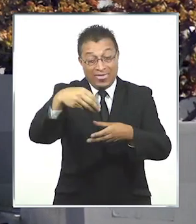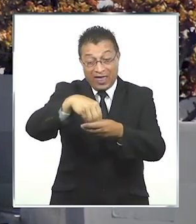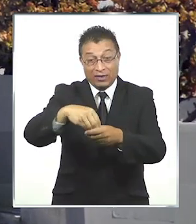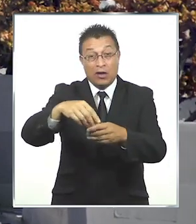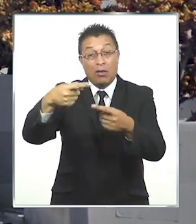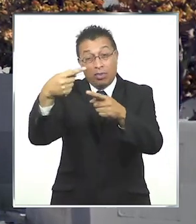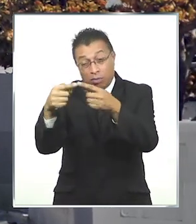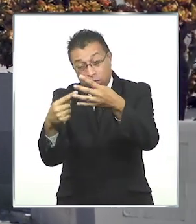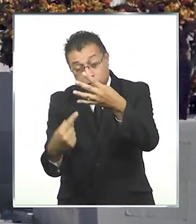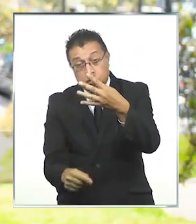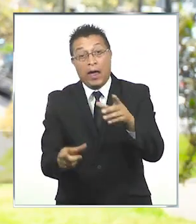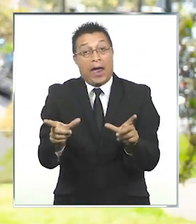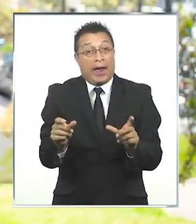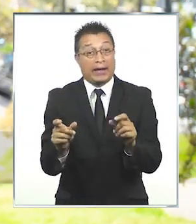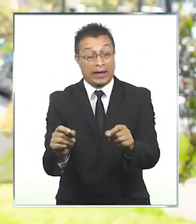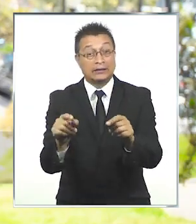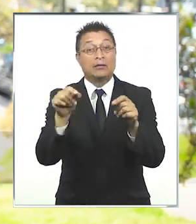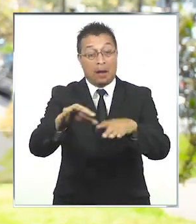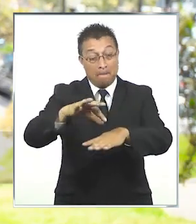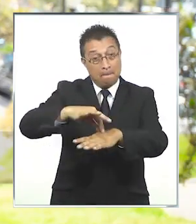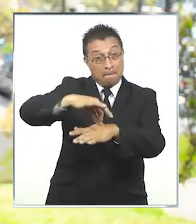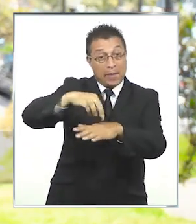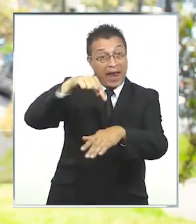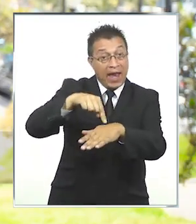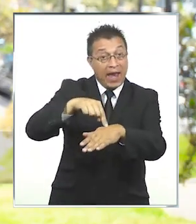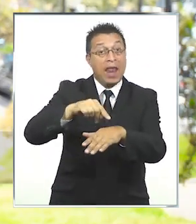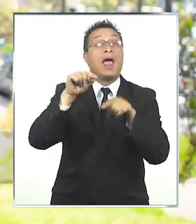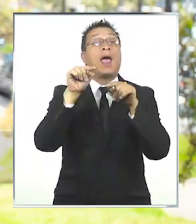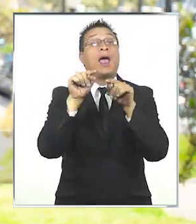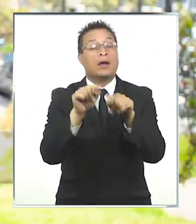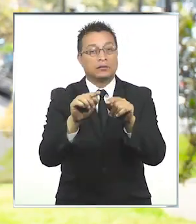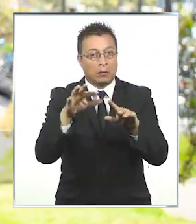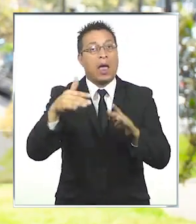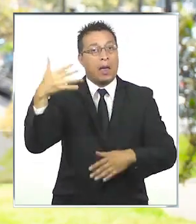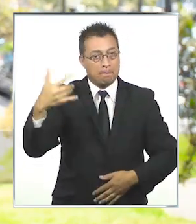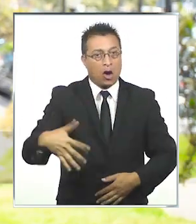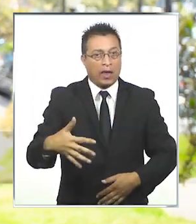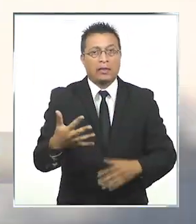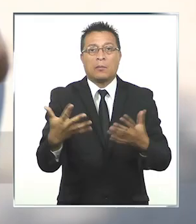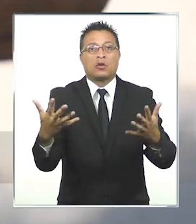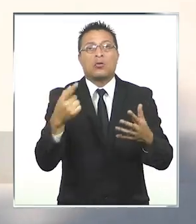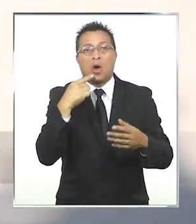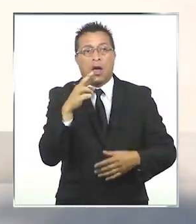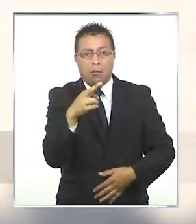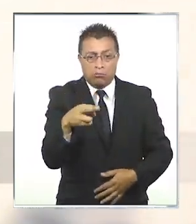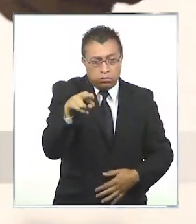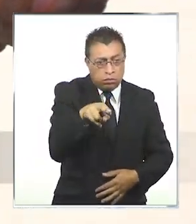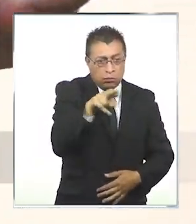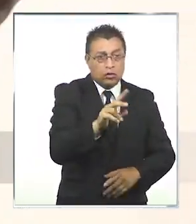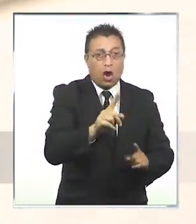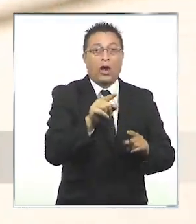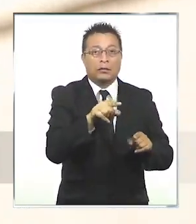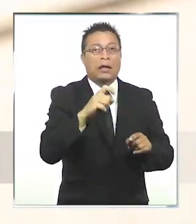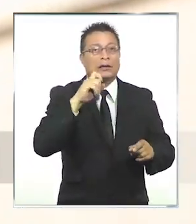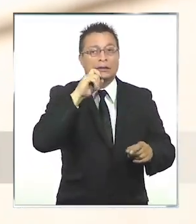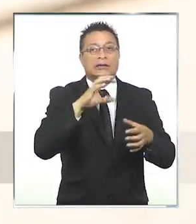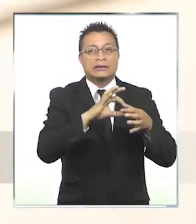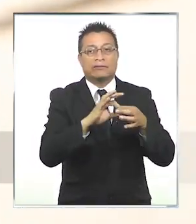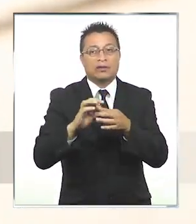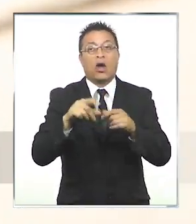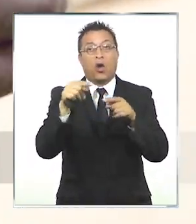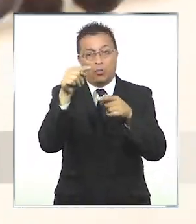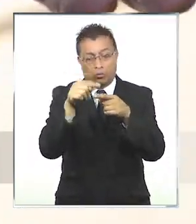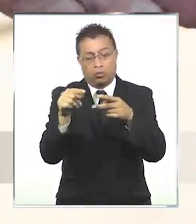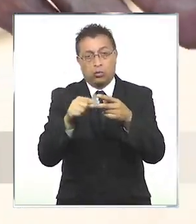de los cánceres, el cáncer de piel es un cáncer que ha sido tradicionalmente importante para nosotros, no tanto por la frecuencia, sino por lo